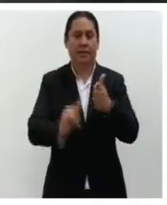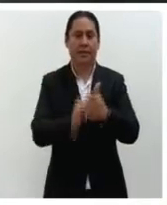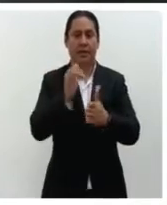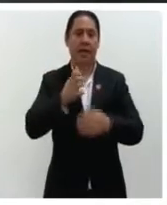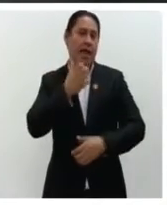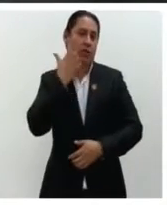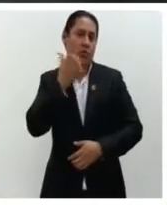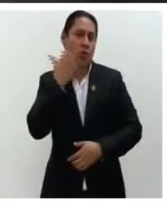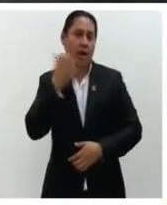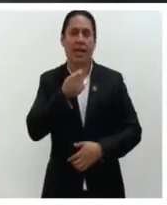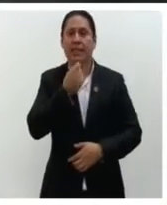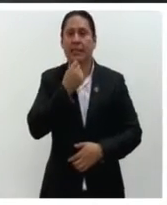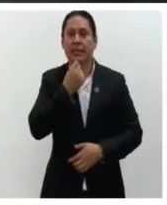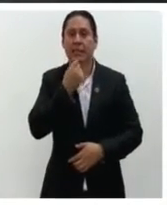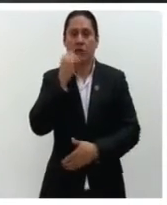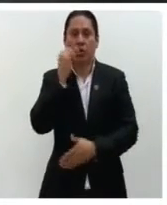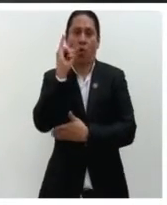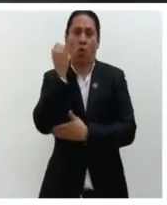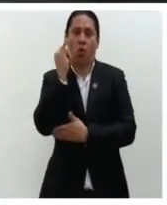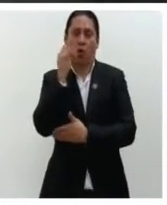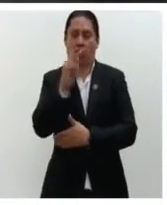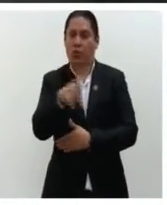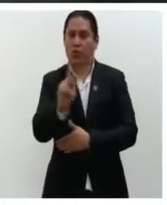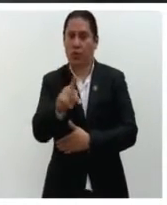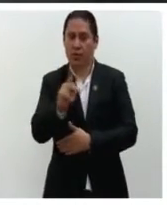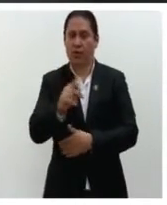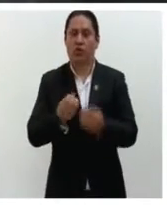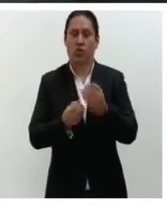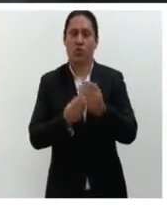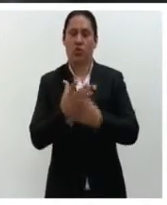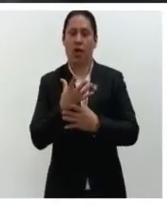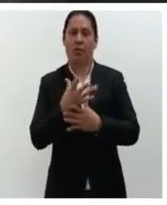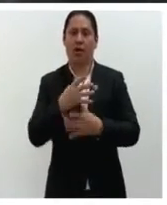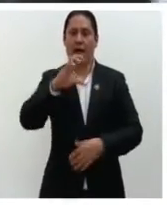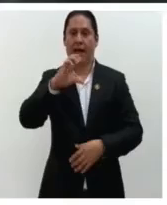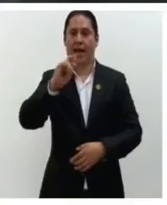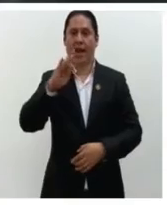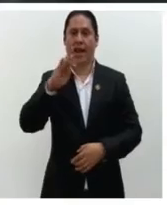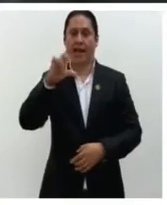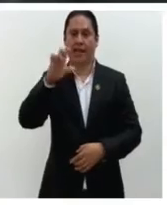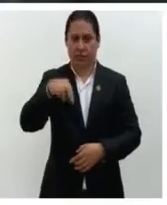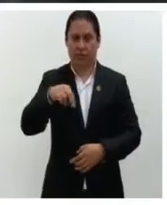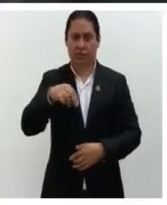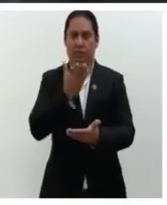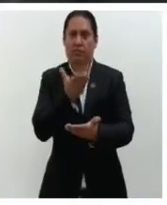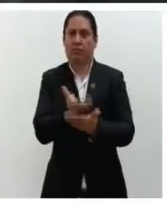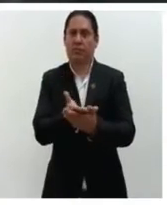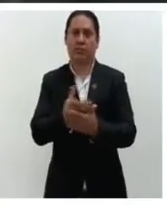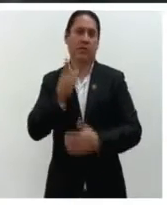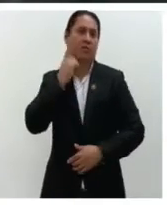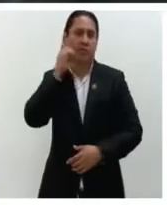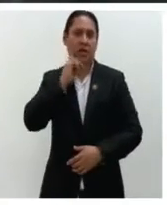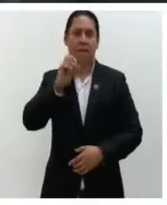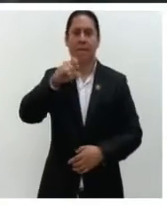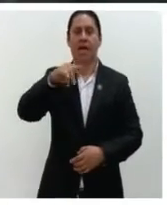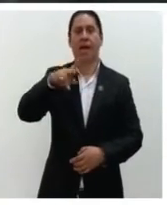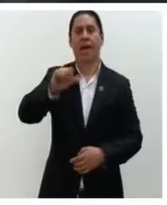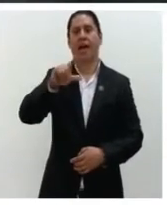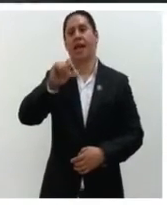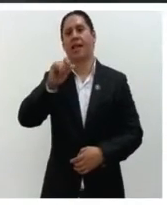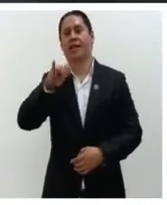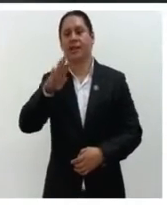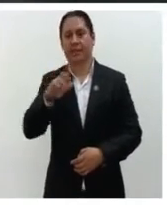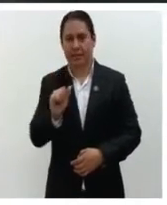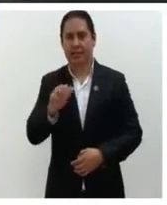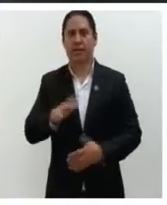Niños de nueva creación. Por lo que solicito a la diputada secretaria Mayra Alicia Mendoza